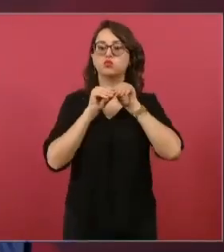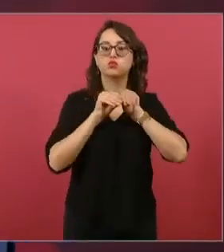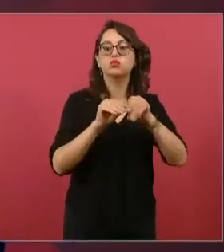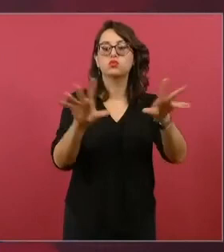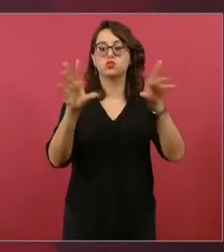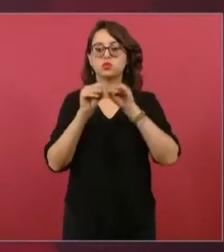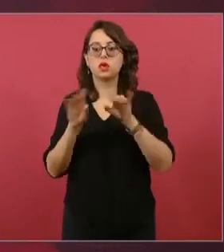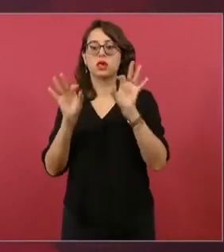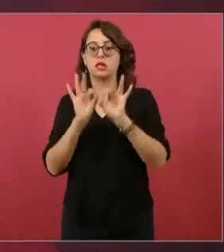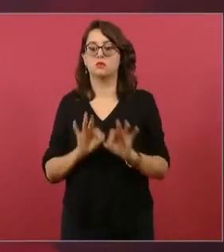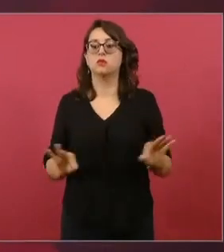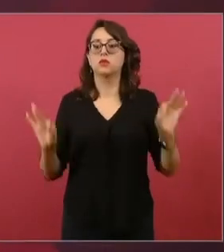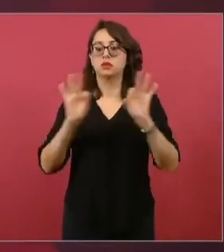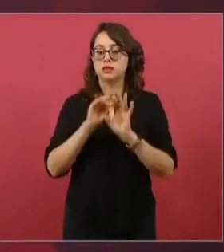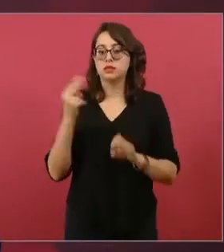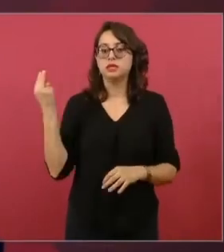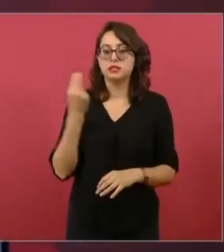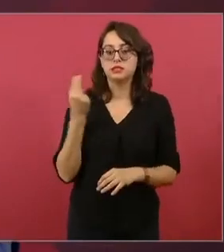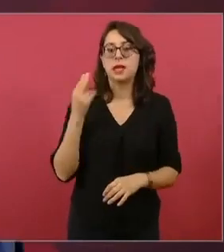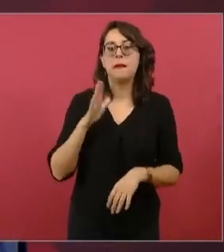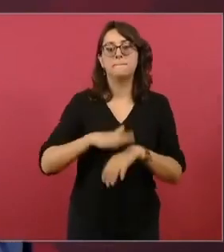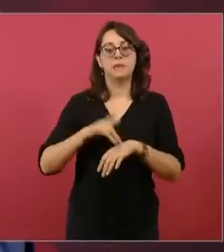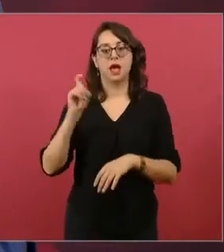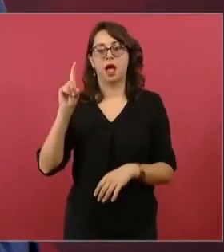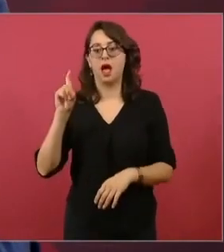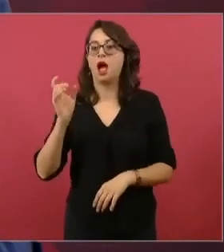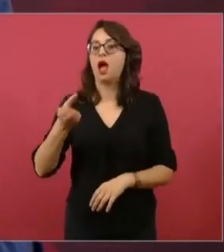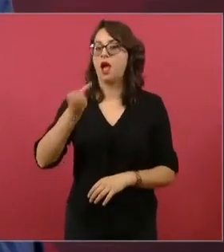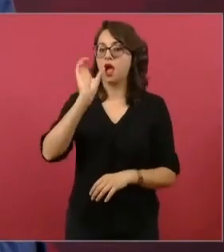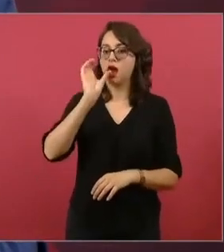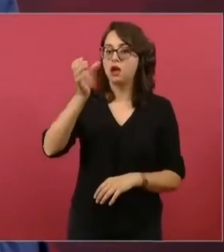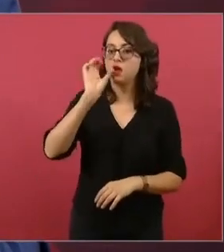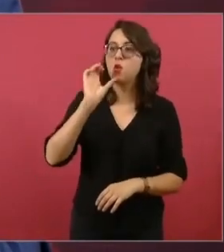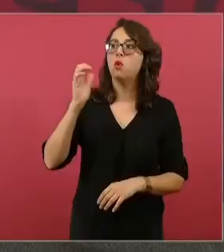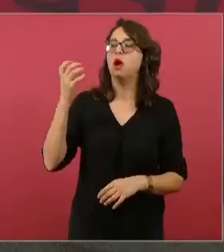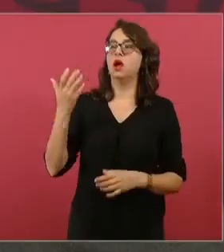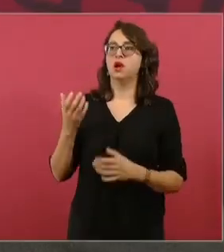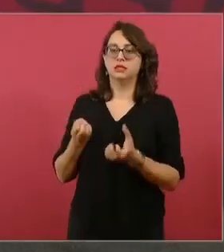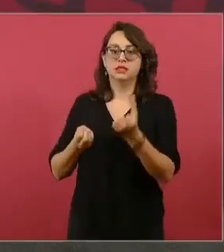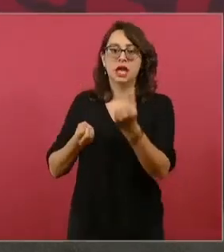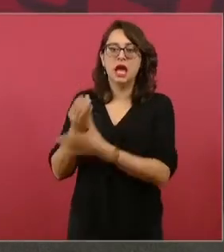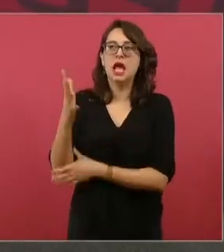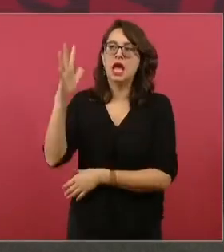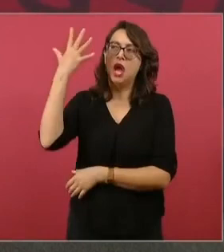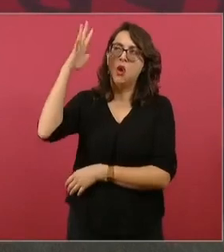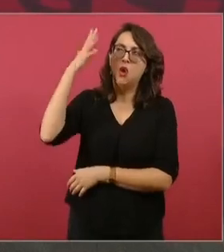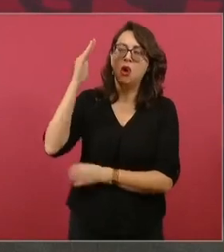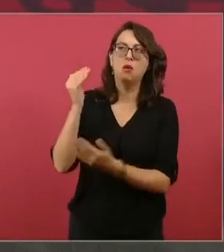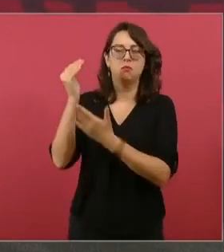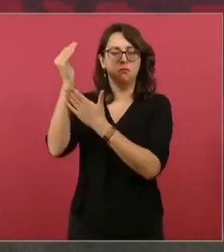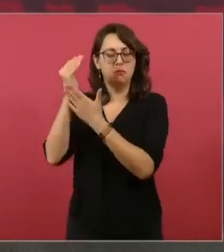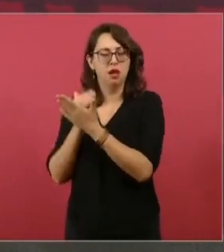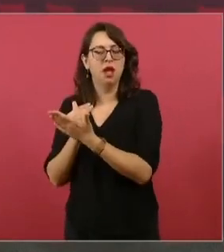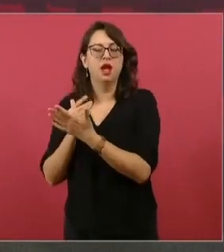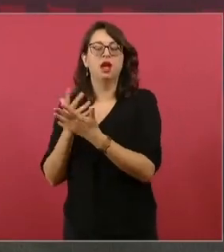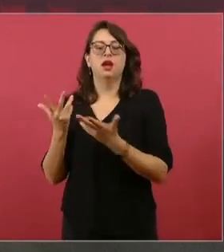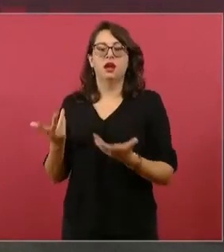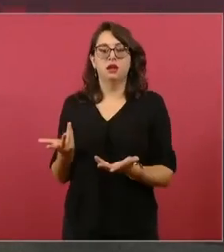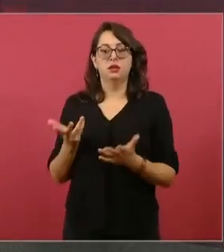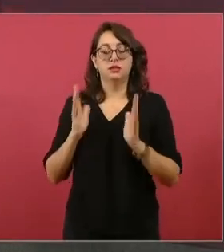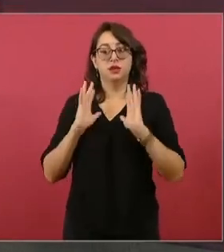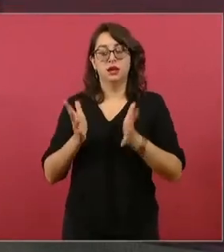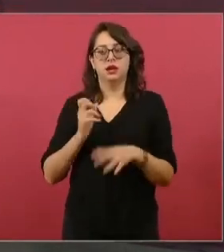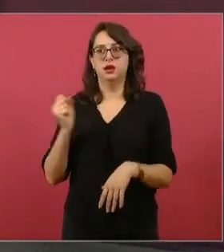gente esté hidratada, que no se exponga al sol. Afortunadamente ya está